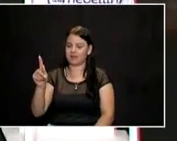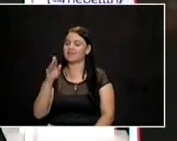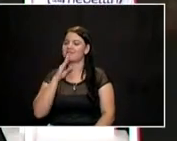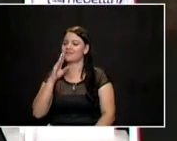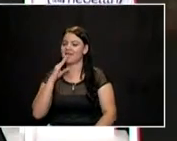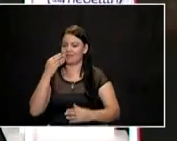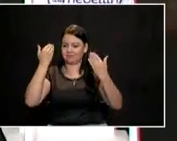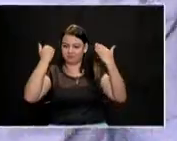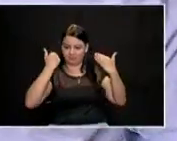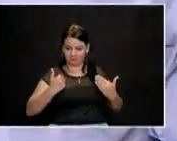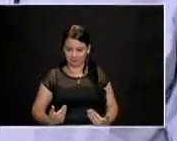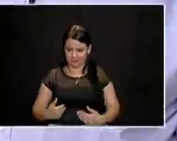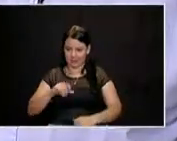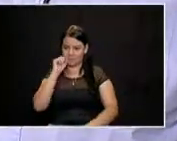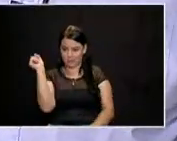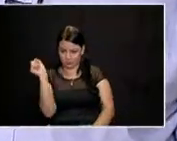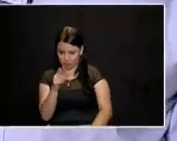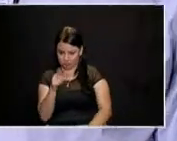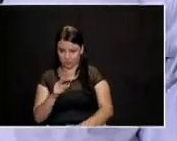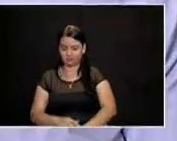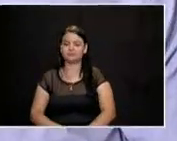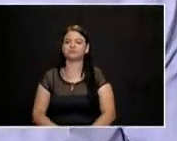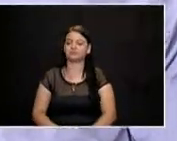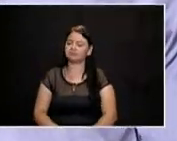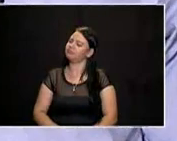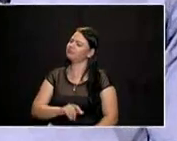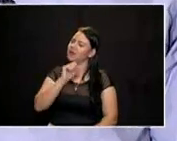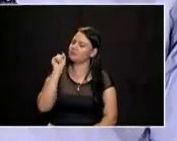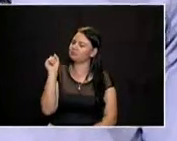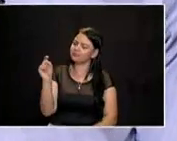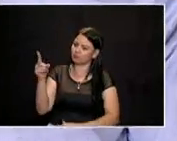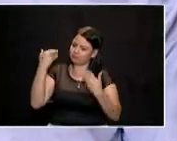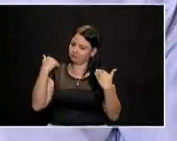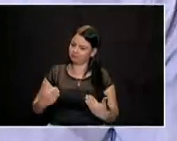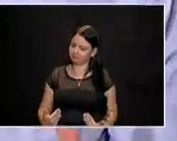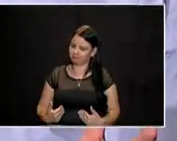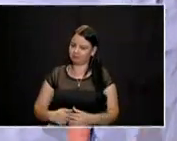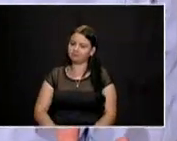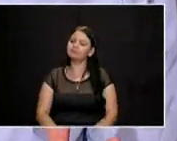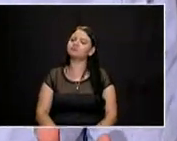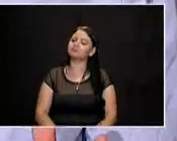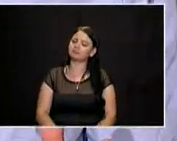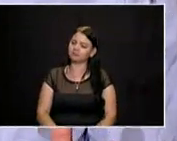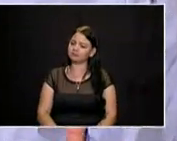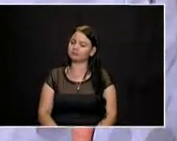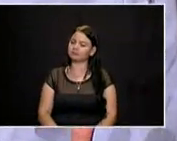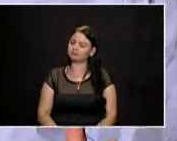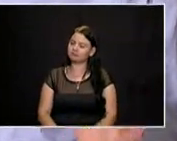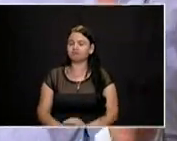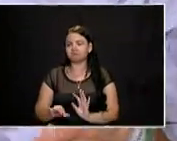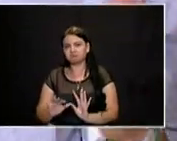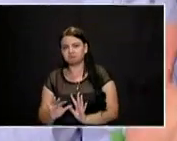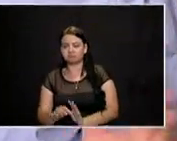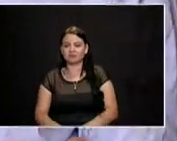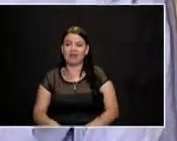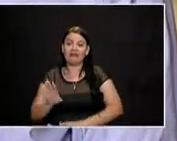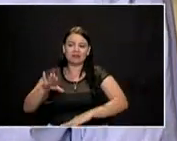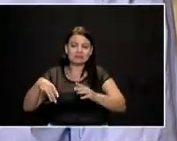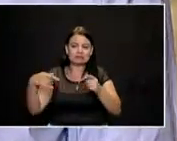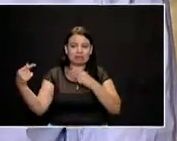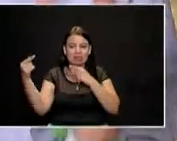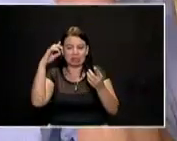doctora Beatriz Rabe. Doctora Beatriz, seguramente podemos tener desavenencias